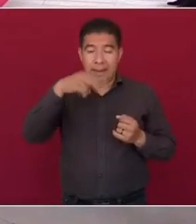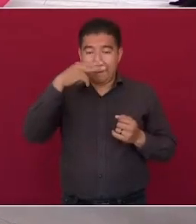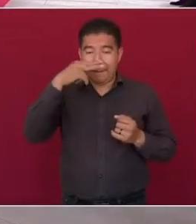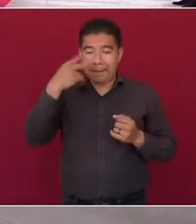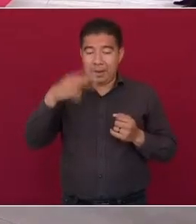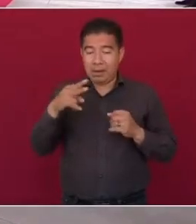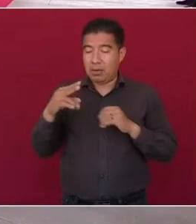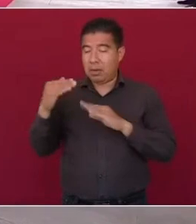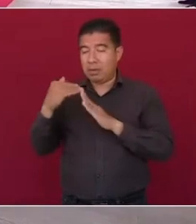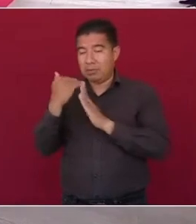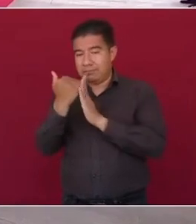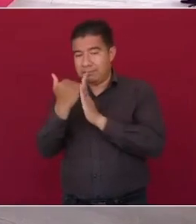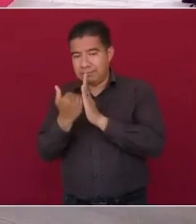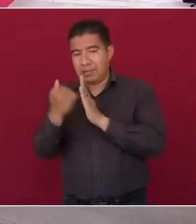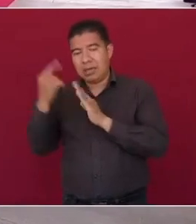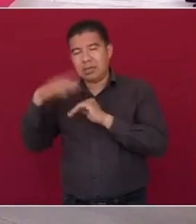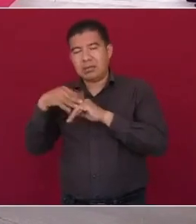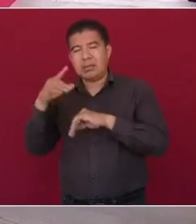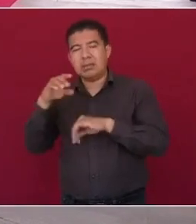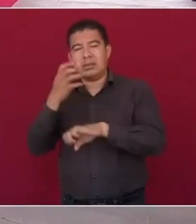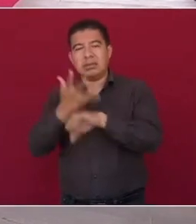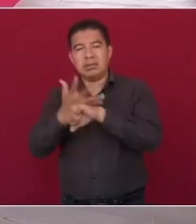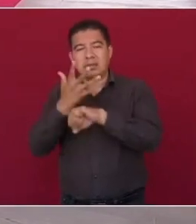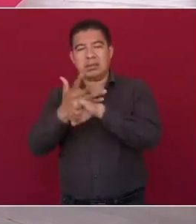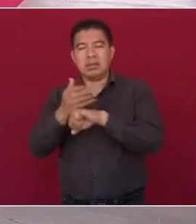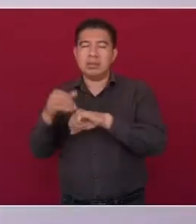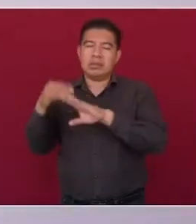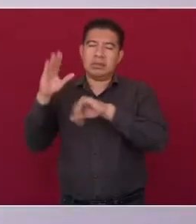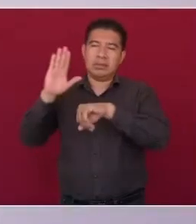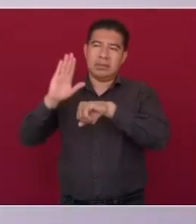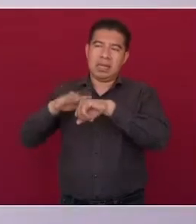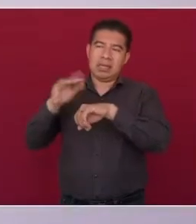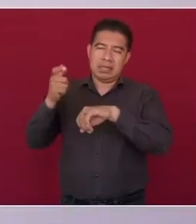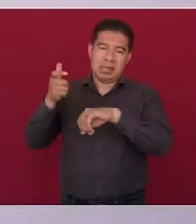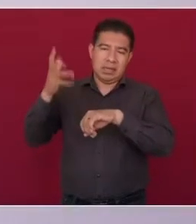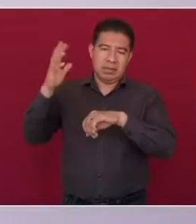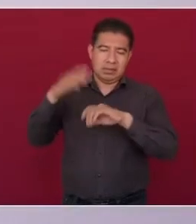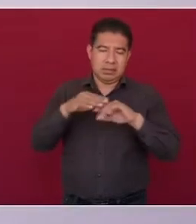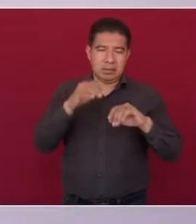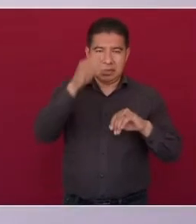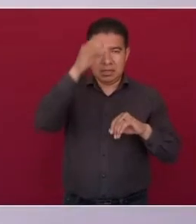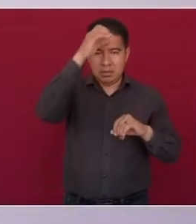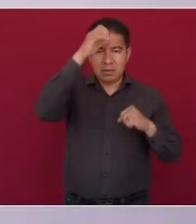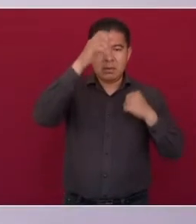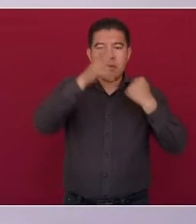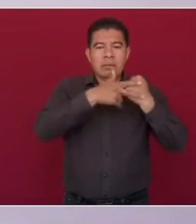Unidos y cuesta la mitad que en Europa.